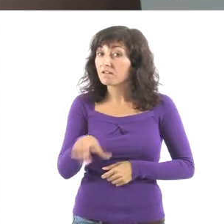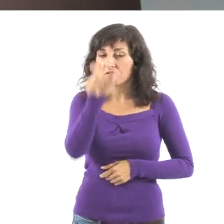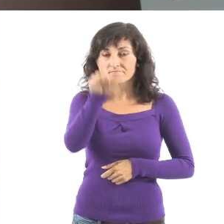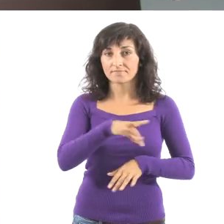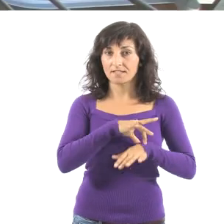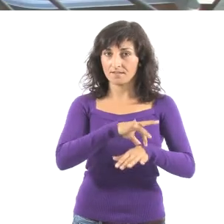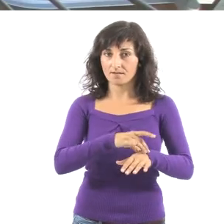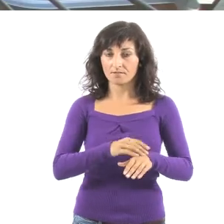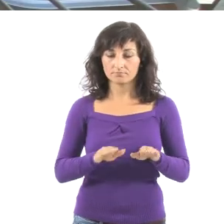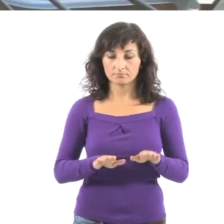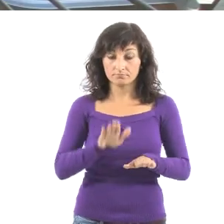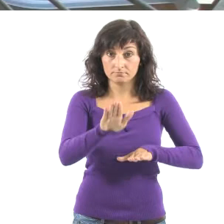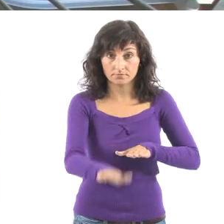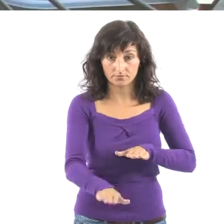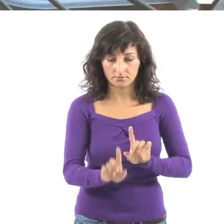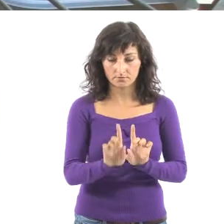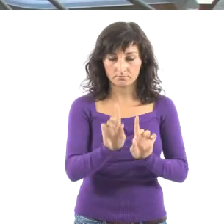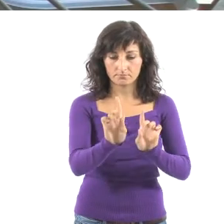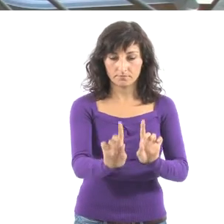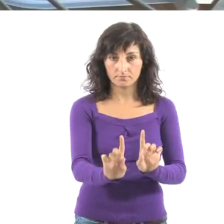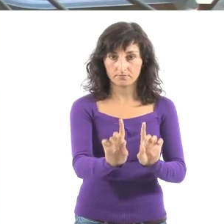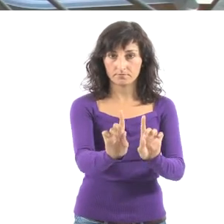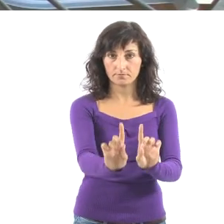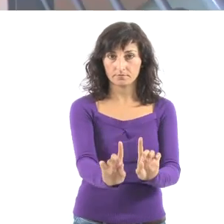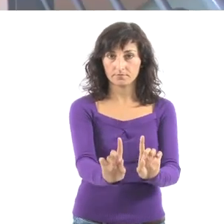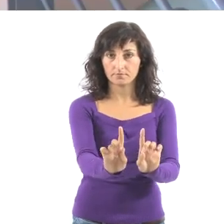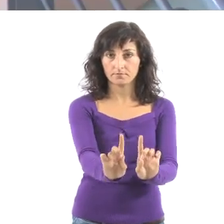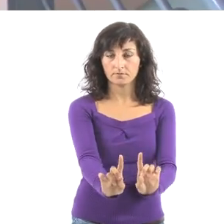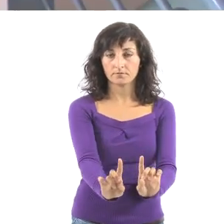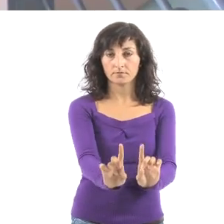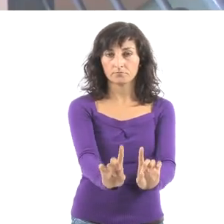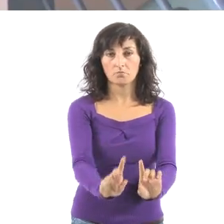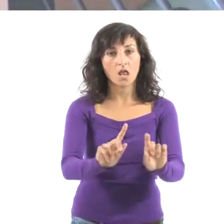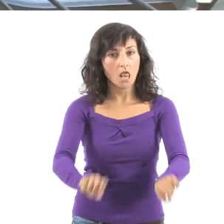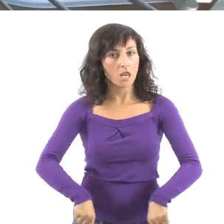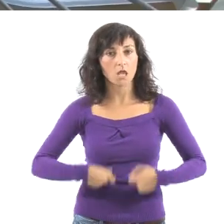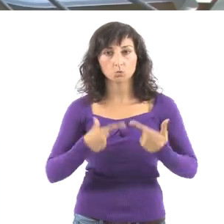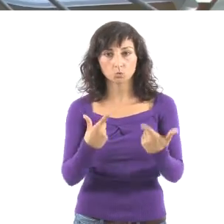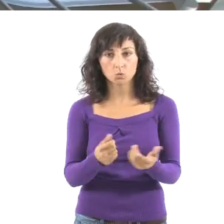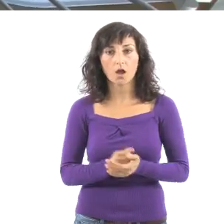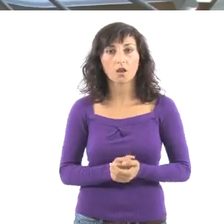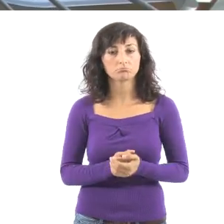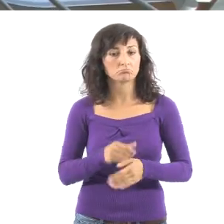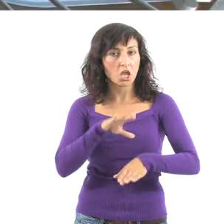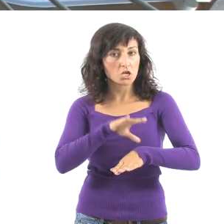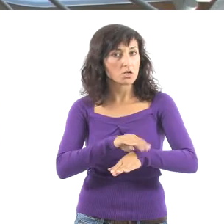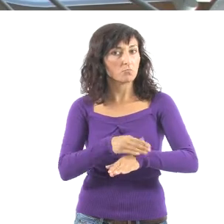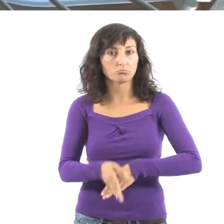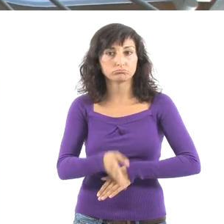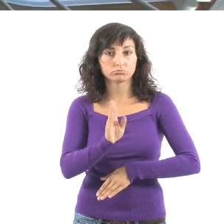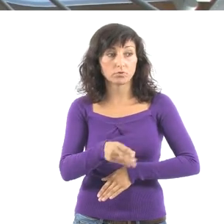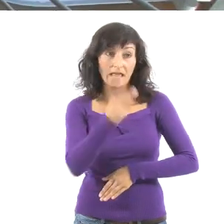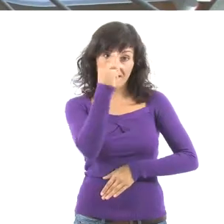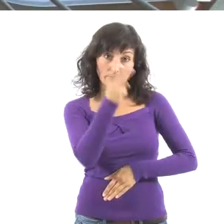y el guiado le sigue un escalón por detrás. La marcha será fluida, manteniendo el ritmo que tenga